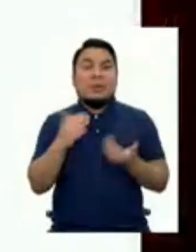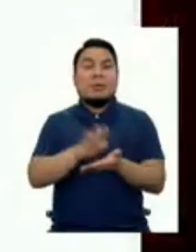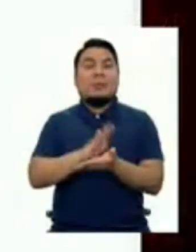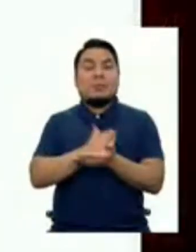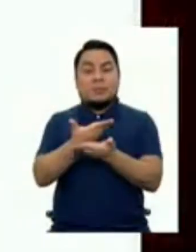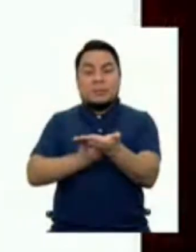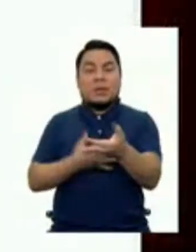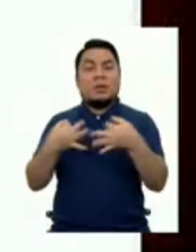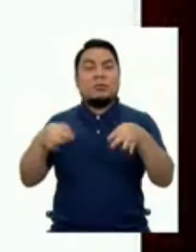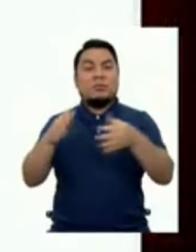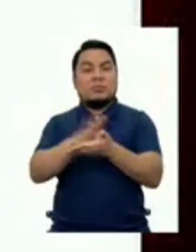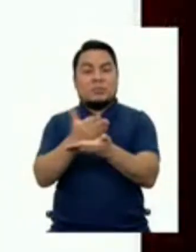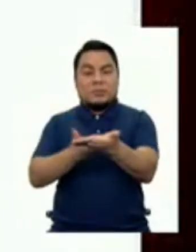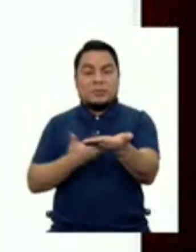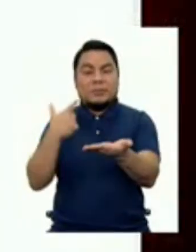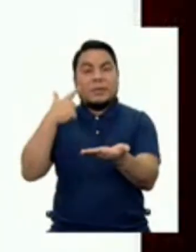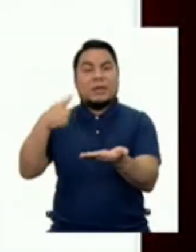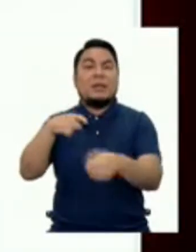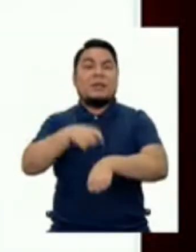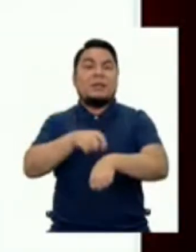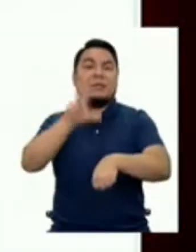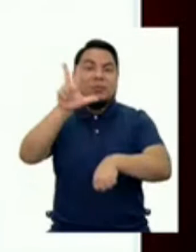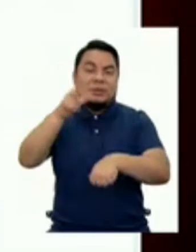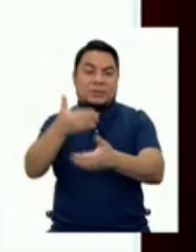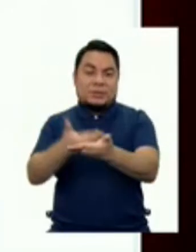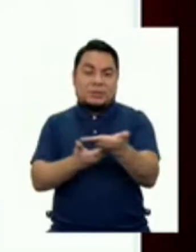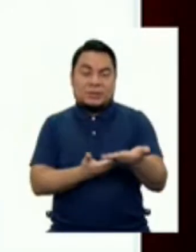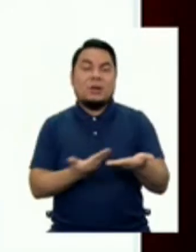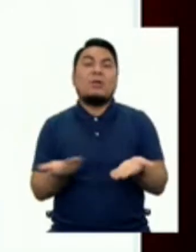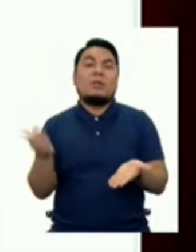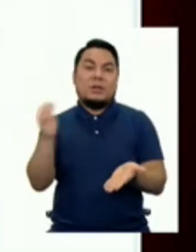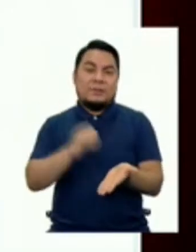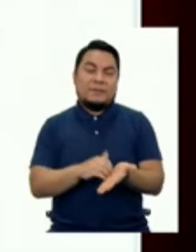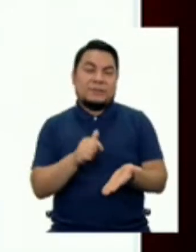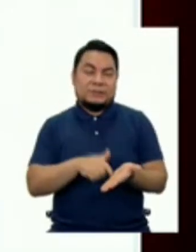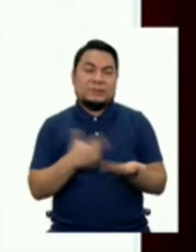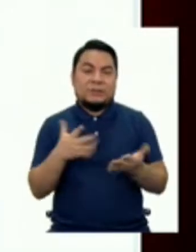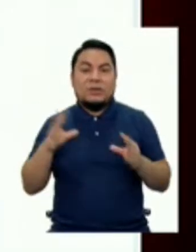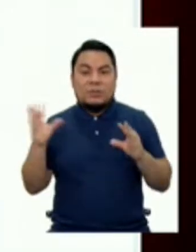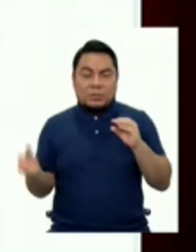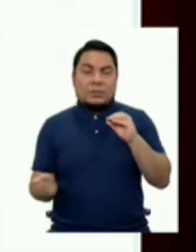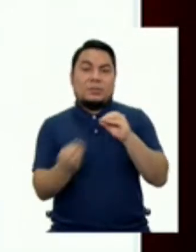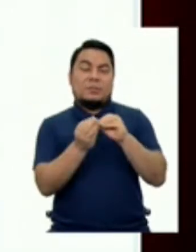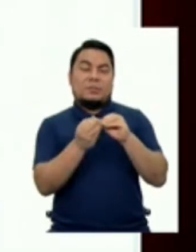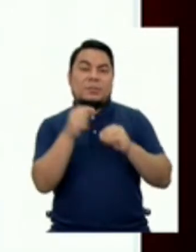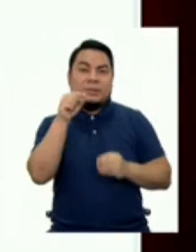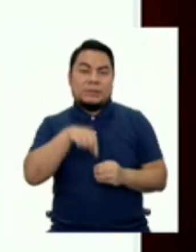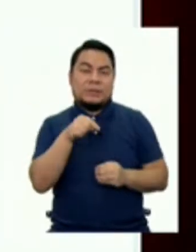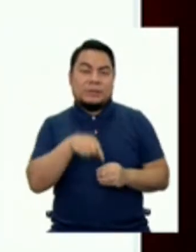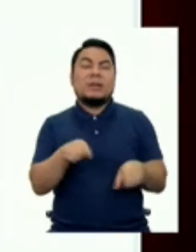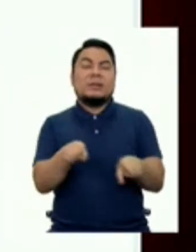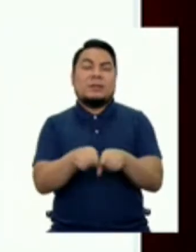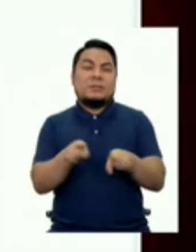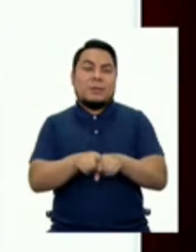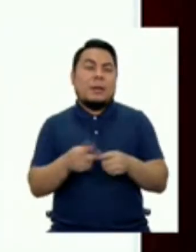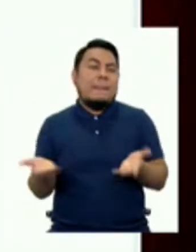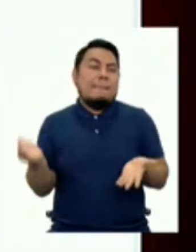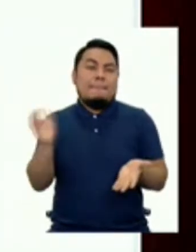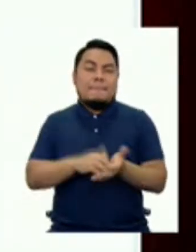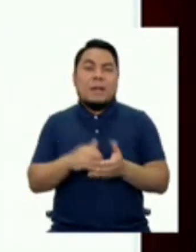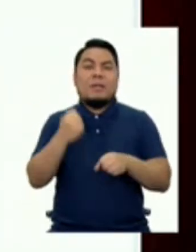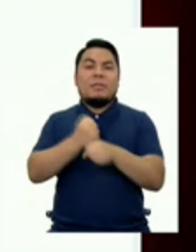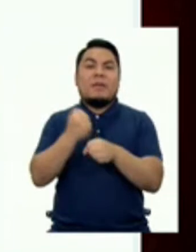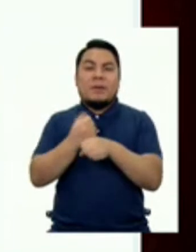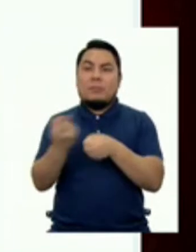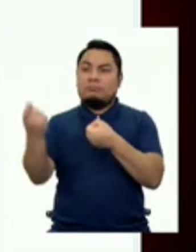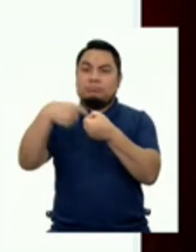documento para la fase 3 y poder nuevamente incorporar también mayor cantidad de puestos de